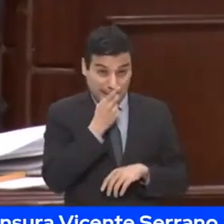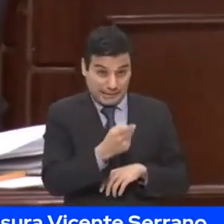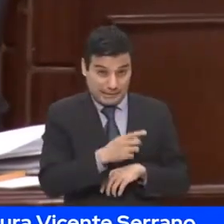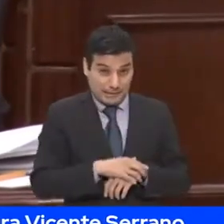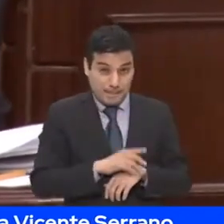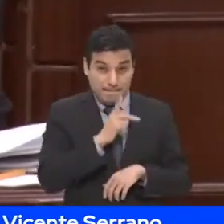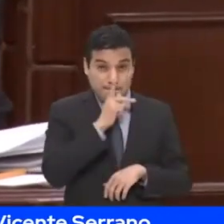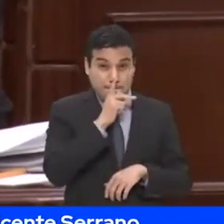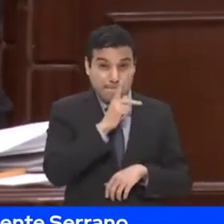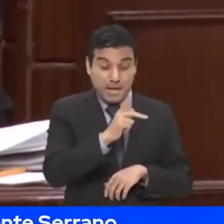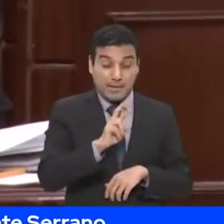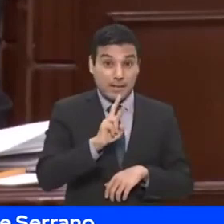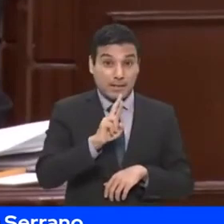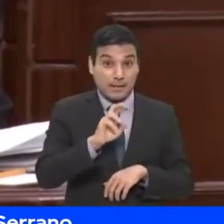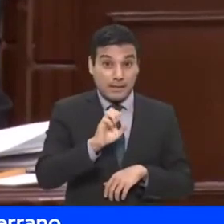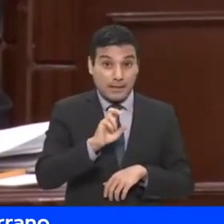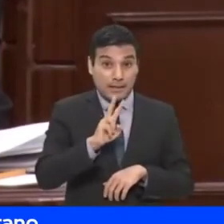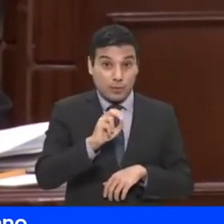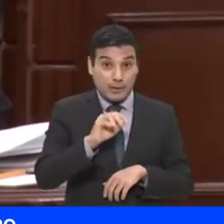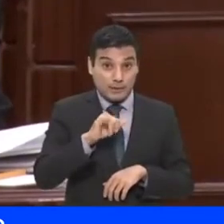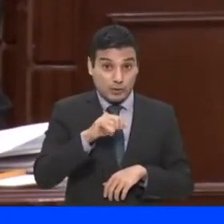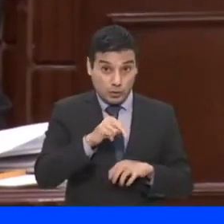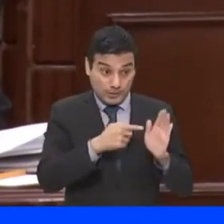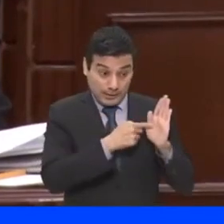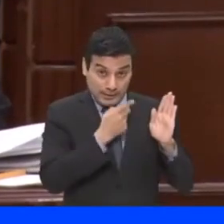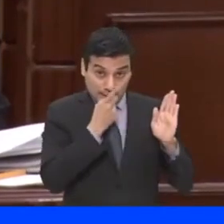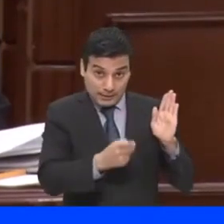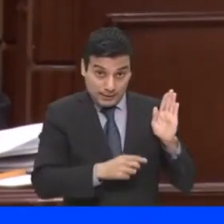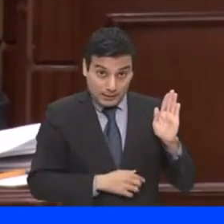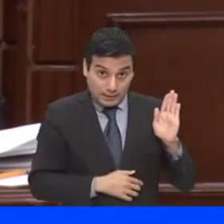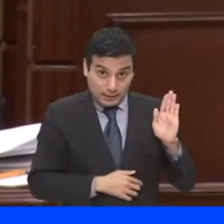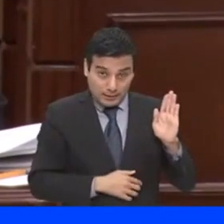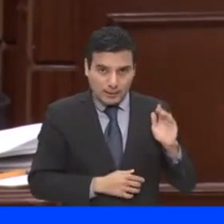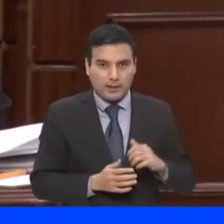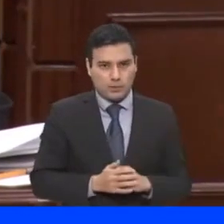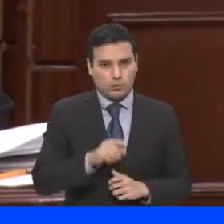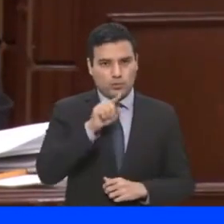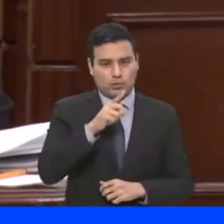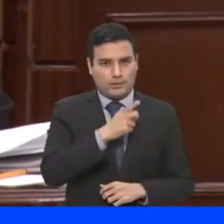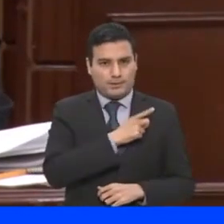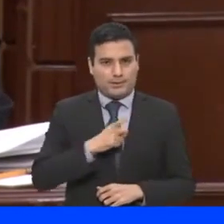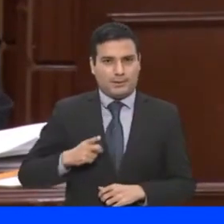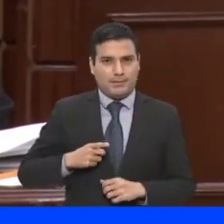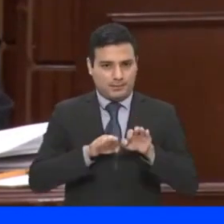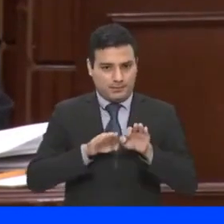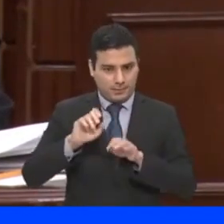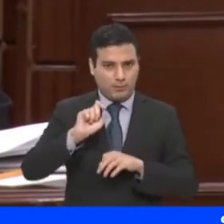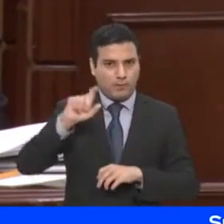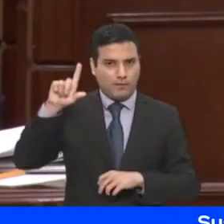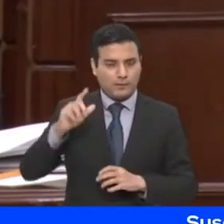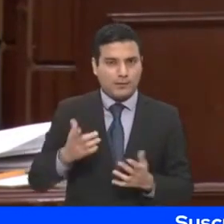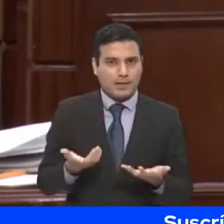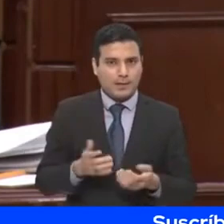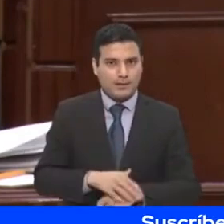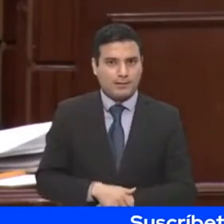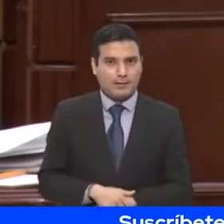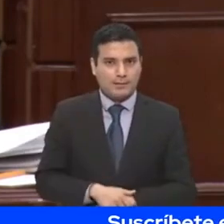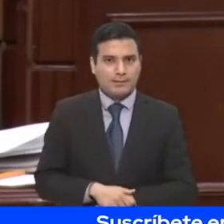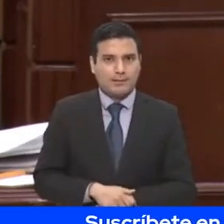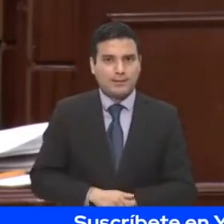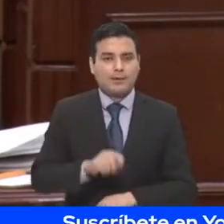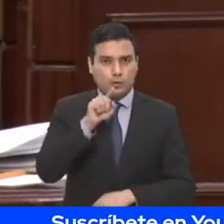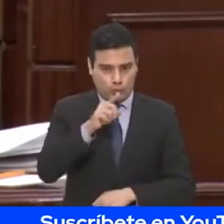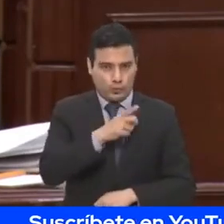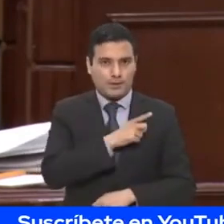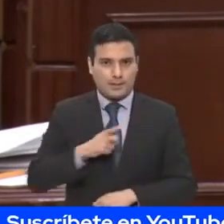literalmente la palabra revocación de mandato, que sea usted profesional, señor representante, y que le diga a la